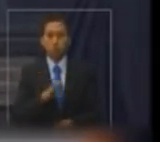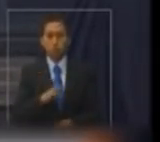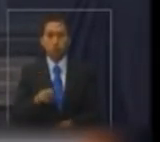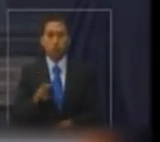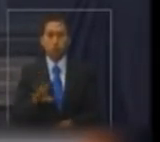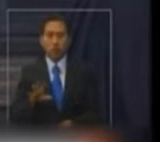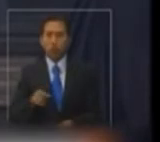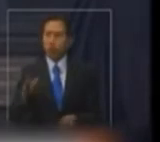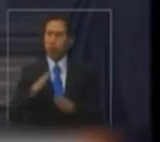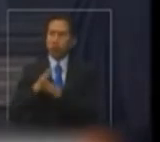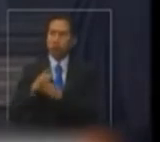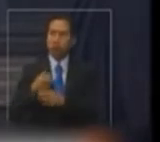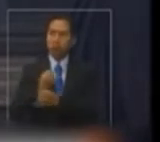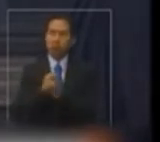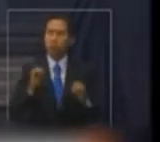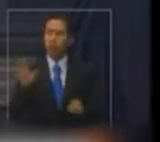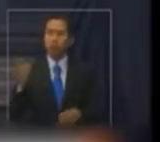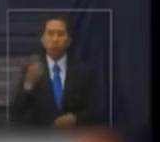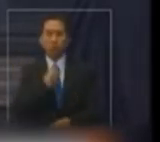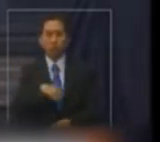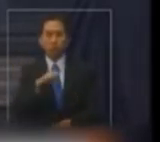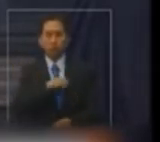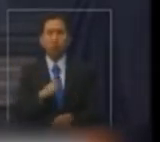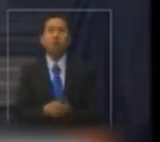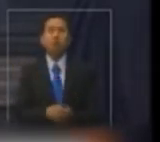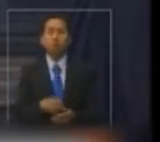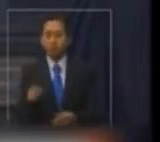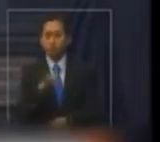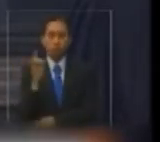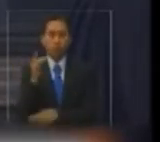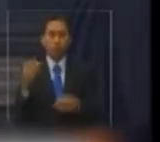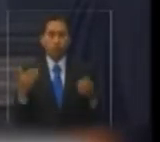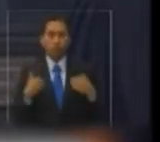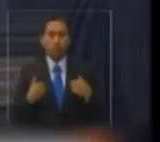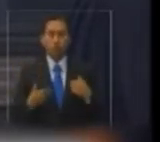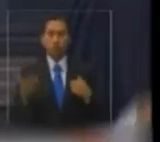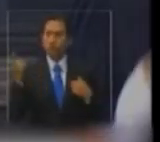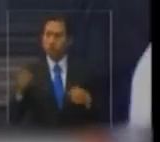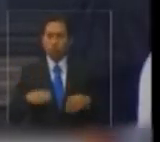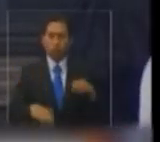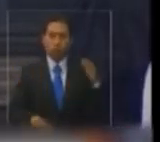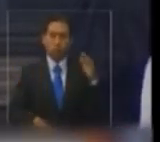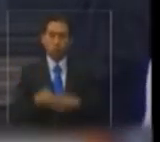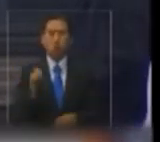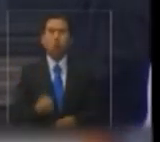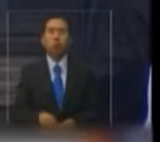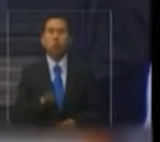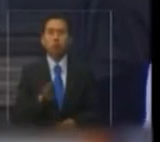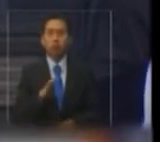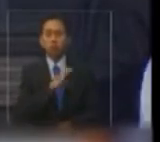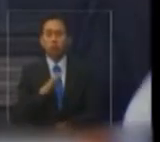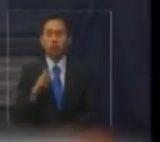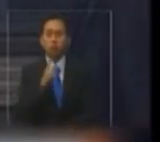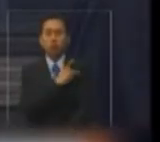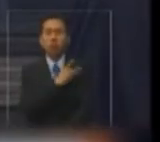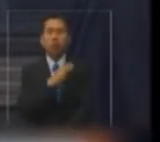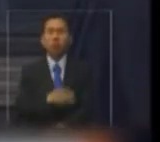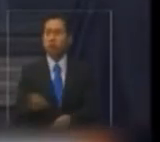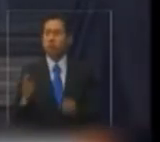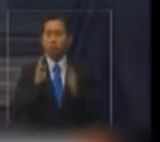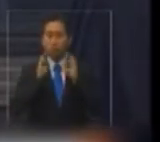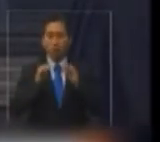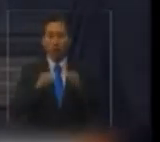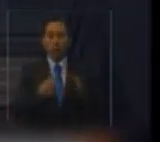el momento de su independencia, Bolivia contaba con un litoral de más de 400 kilómetros a lo largo del Océano